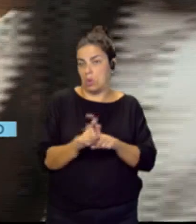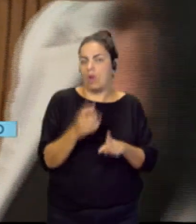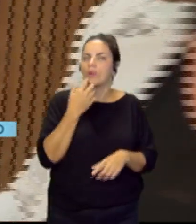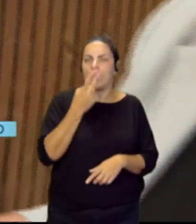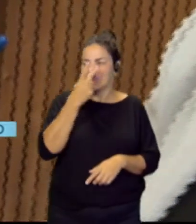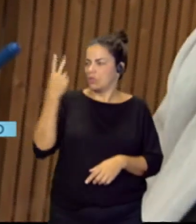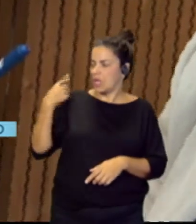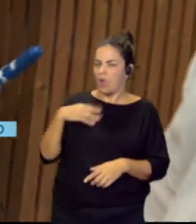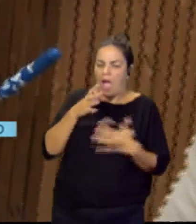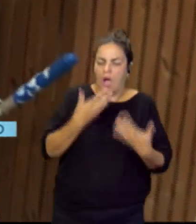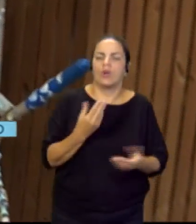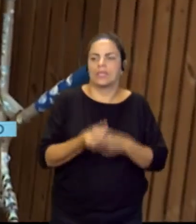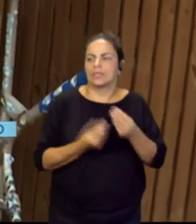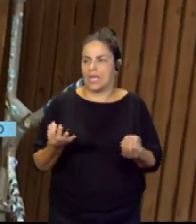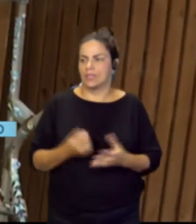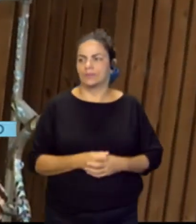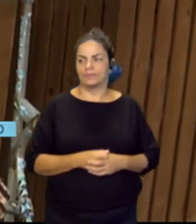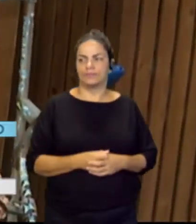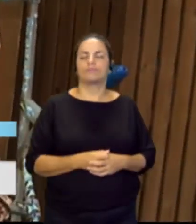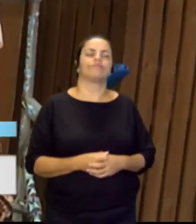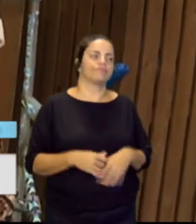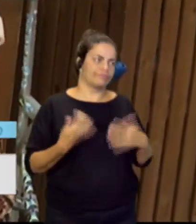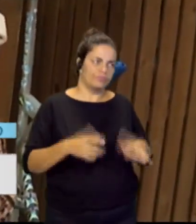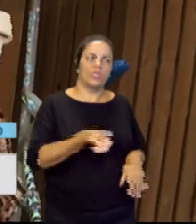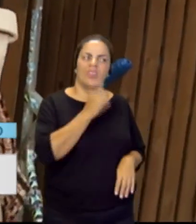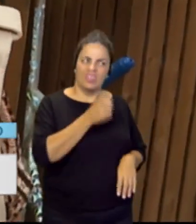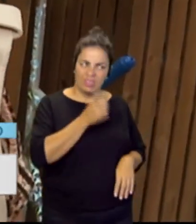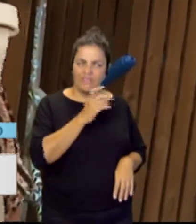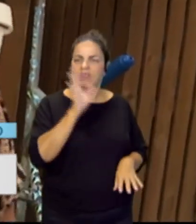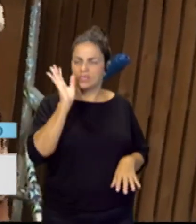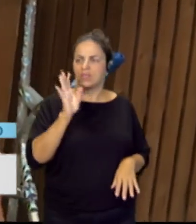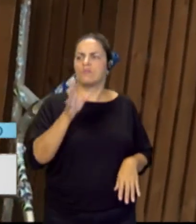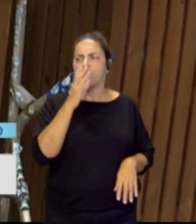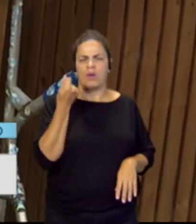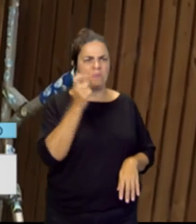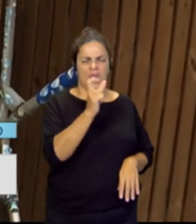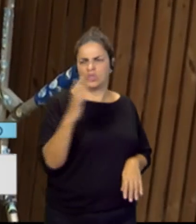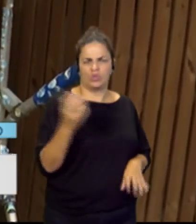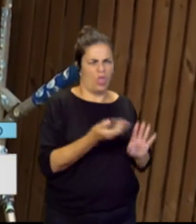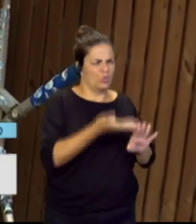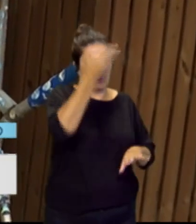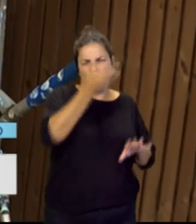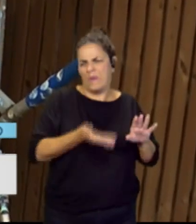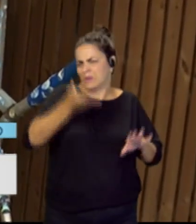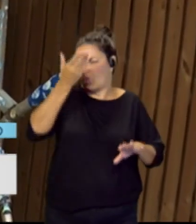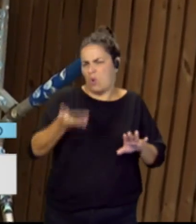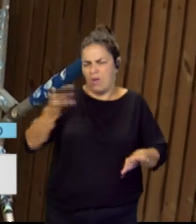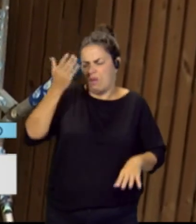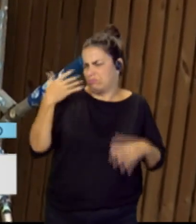dos años desde luego es bastante difícil porque ha subido todo que es una barbaridad